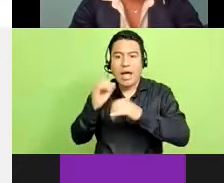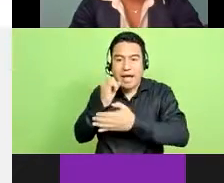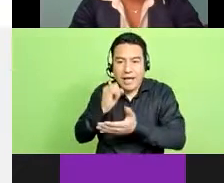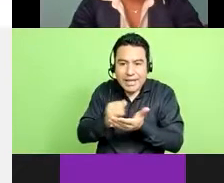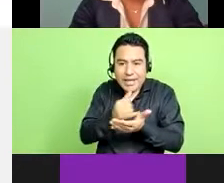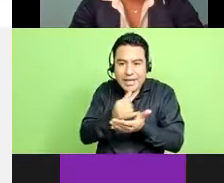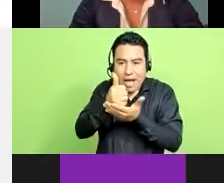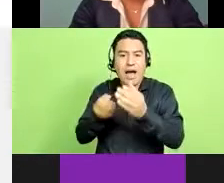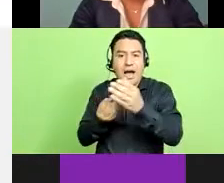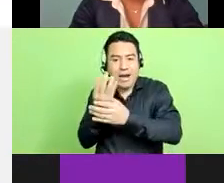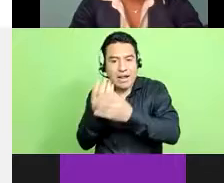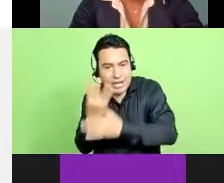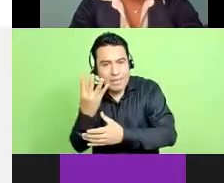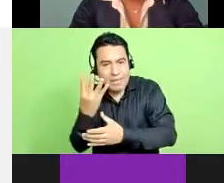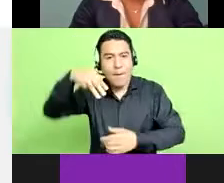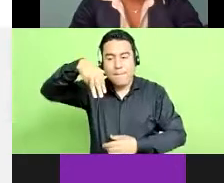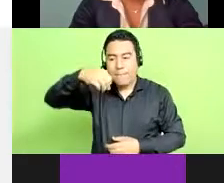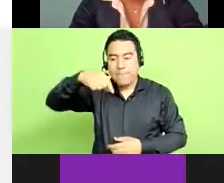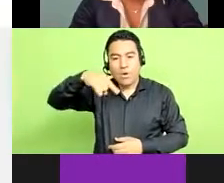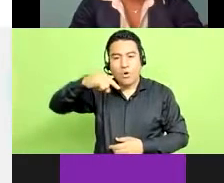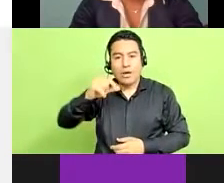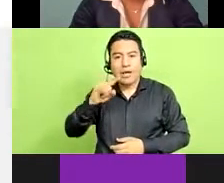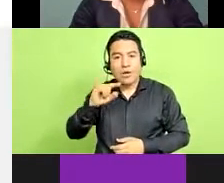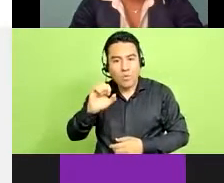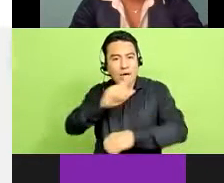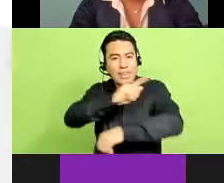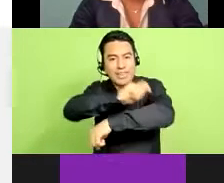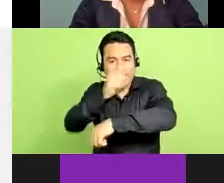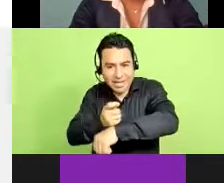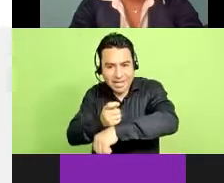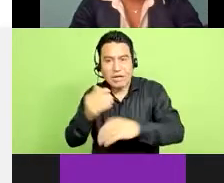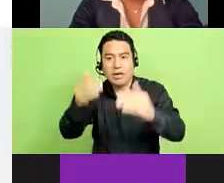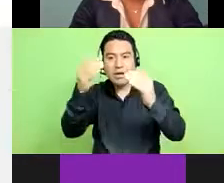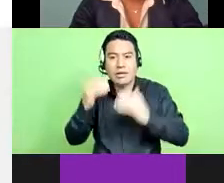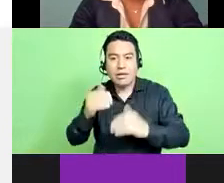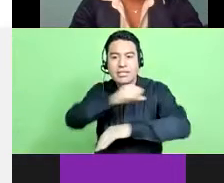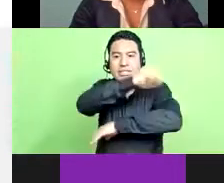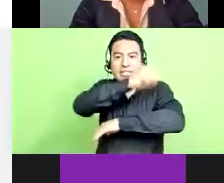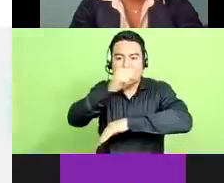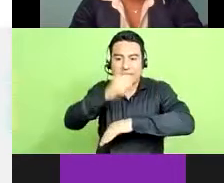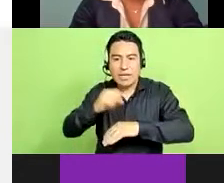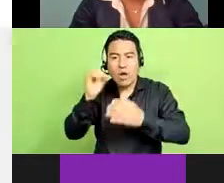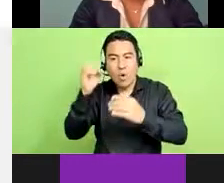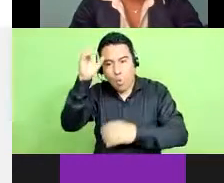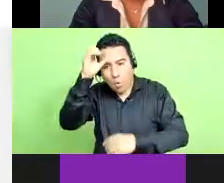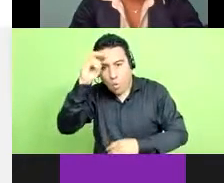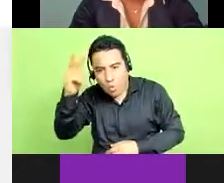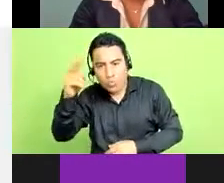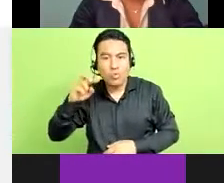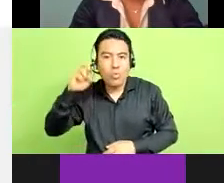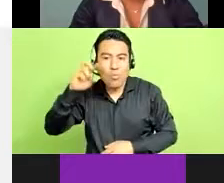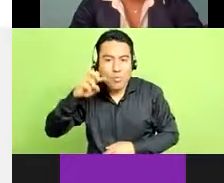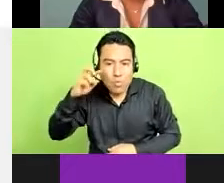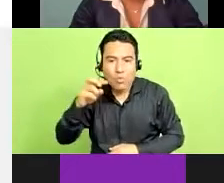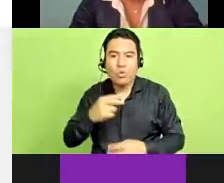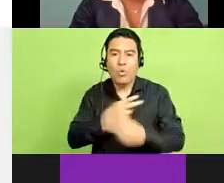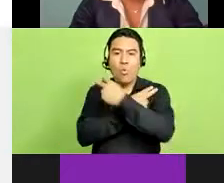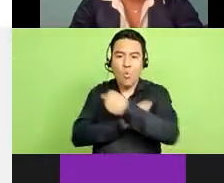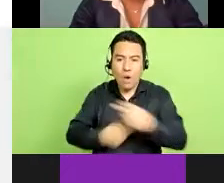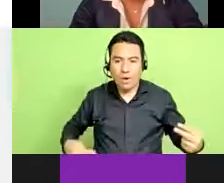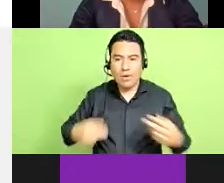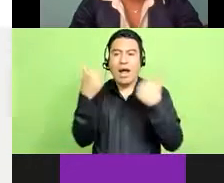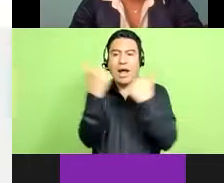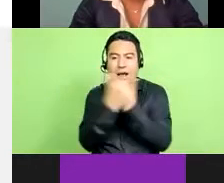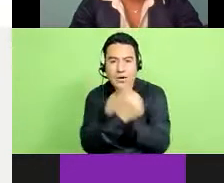terna macro región sur sierra cusco puno huancavelica ayacucho y apurímac macro región